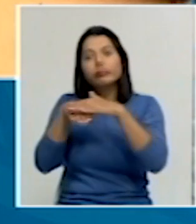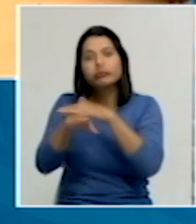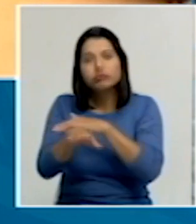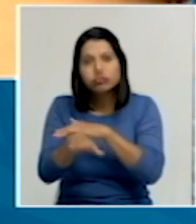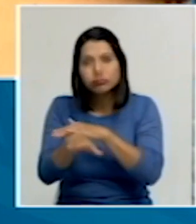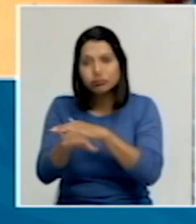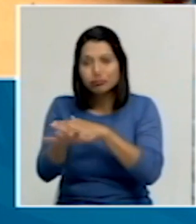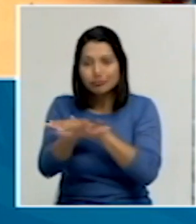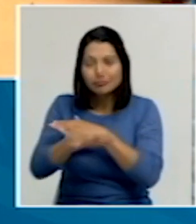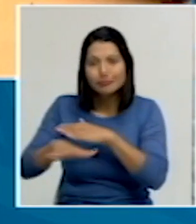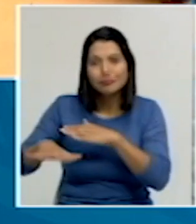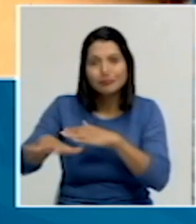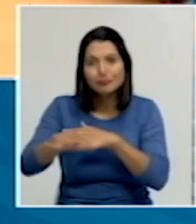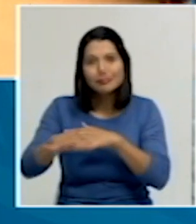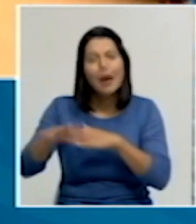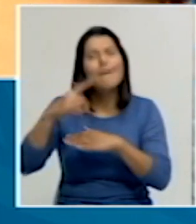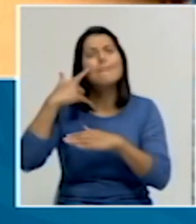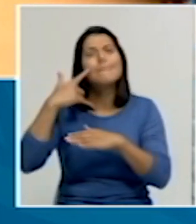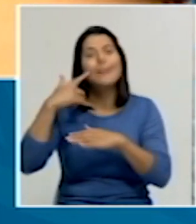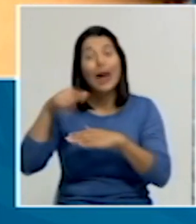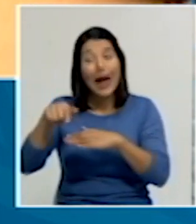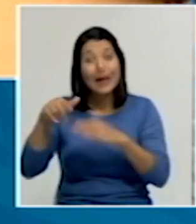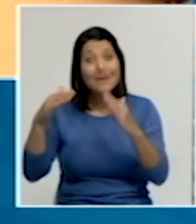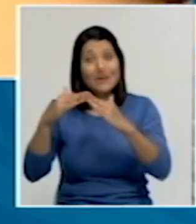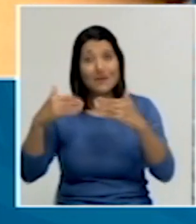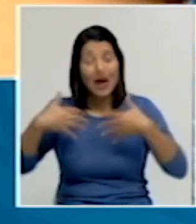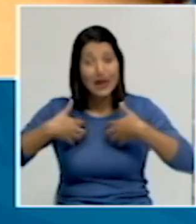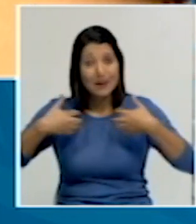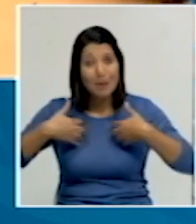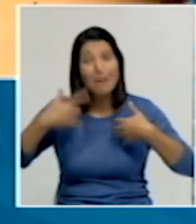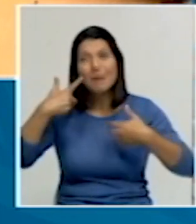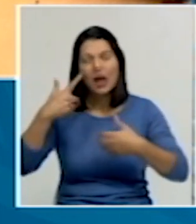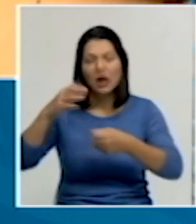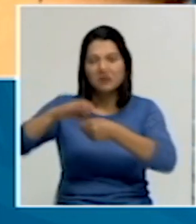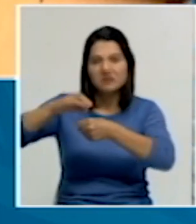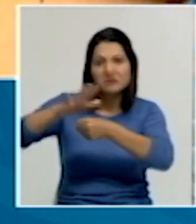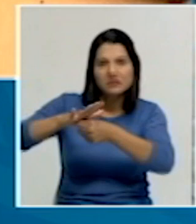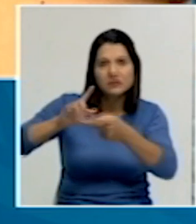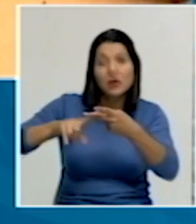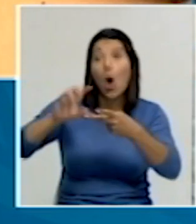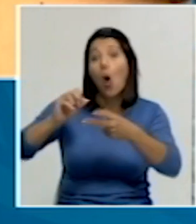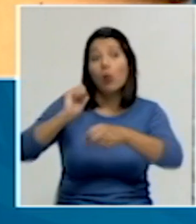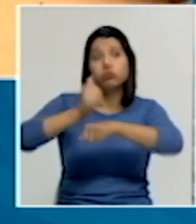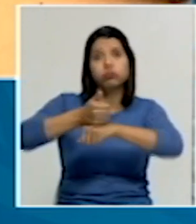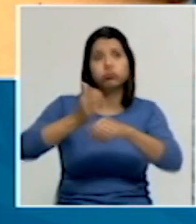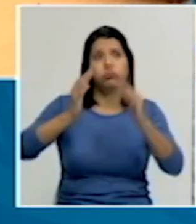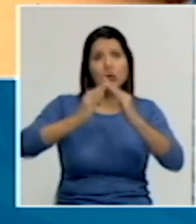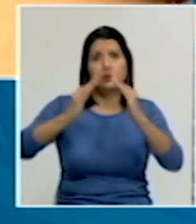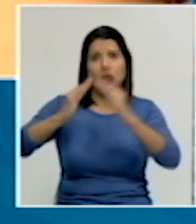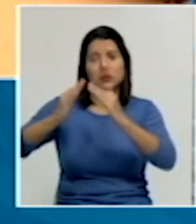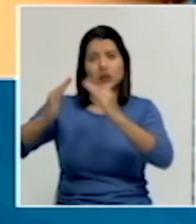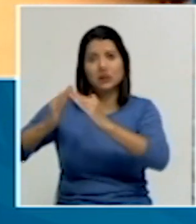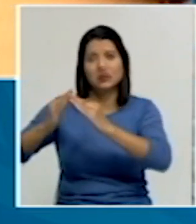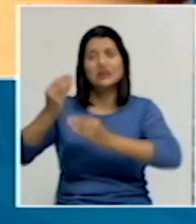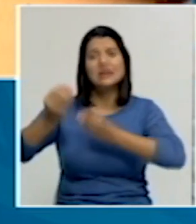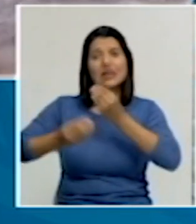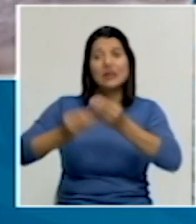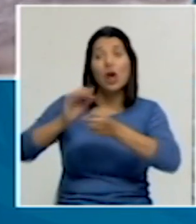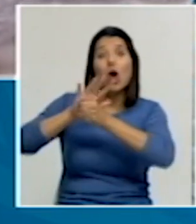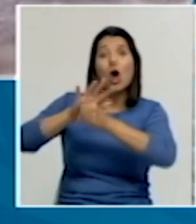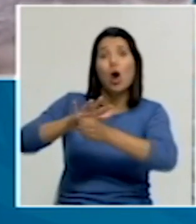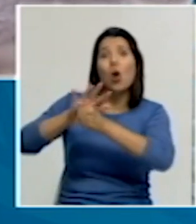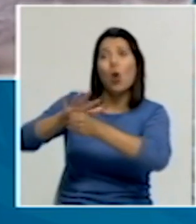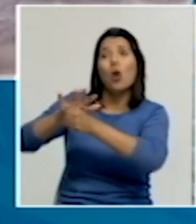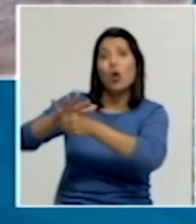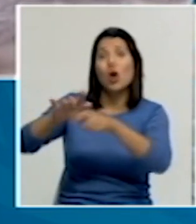expandiendo, digamos, esta necesidad de urbanizar y urbanizar y urbanizar, estamos haciendo presión sobre los